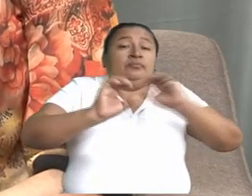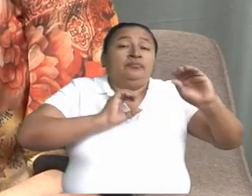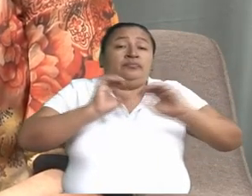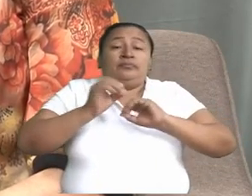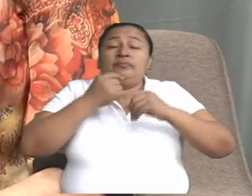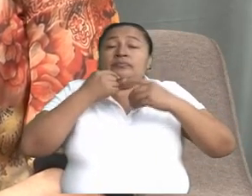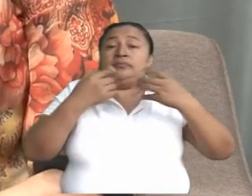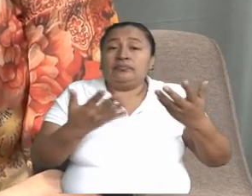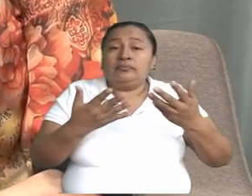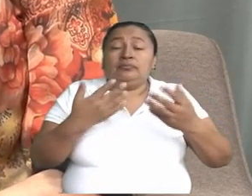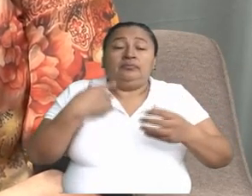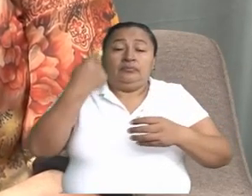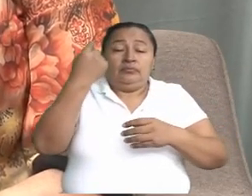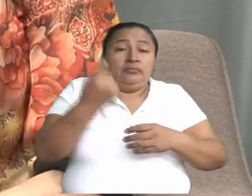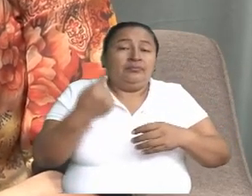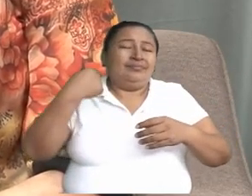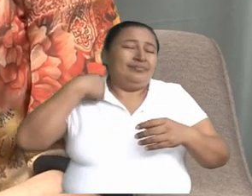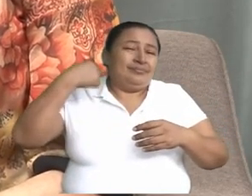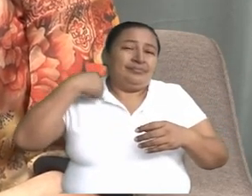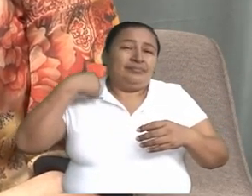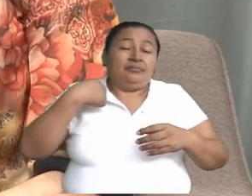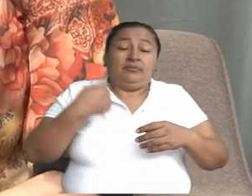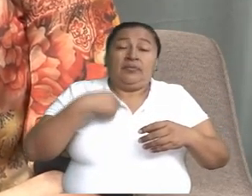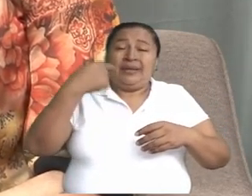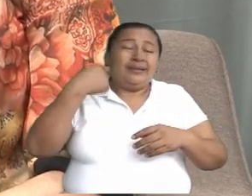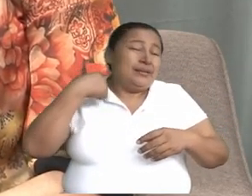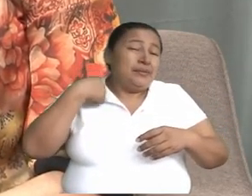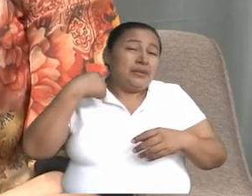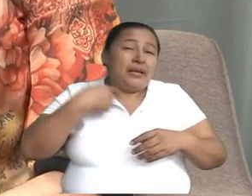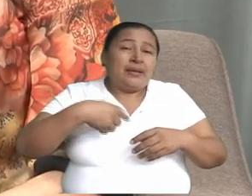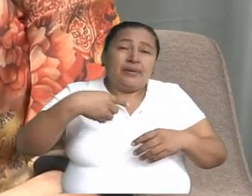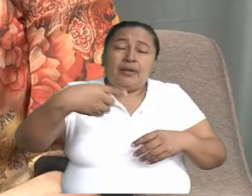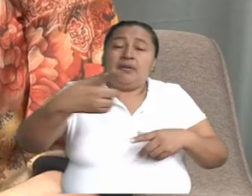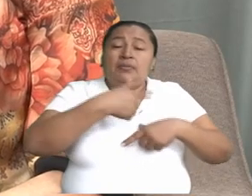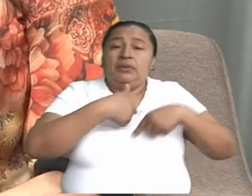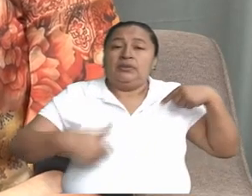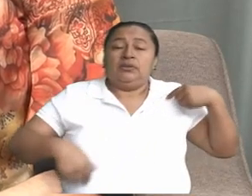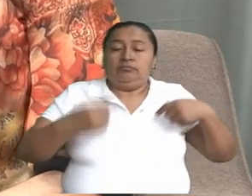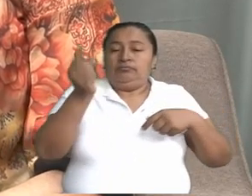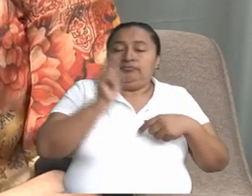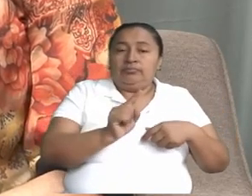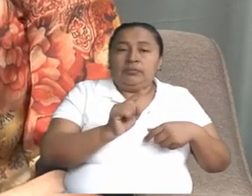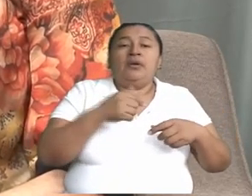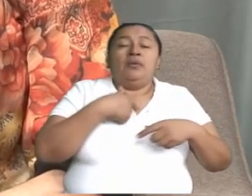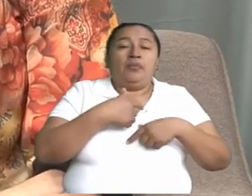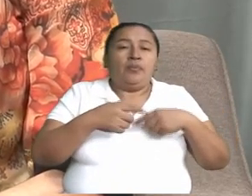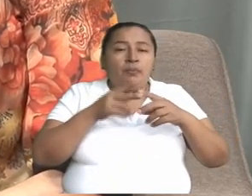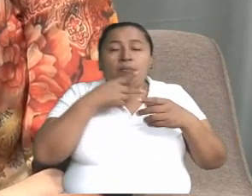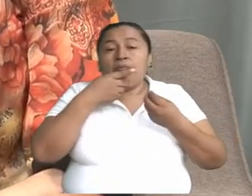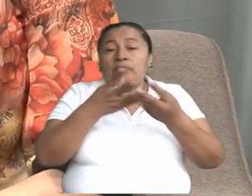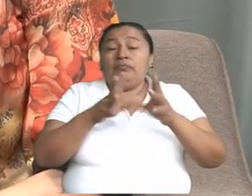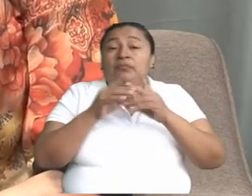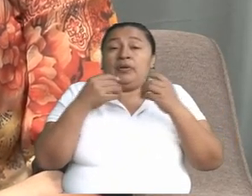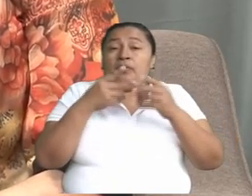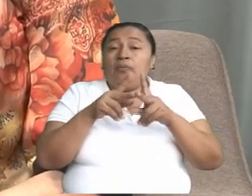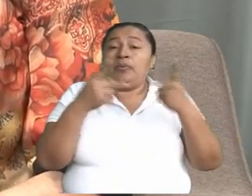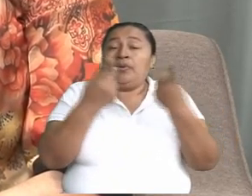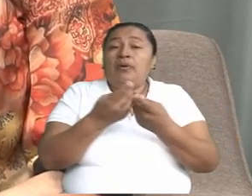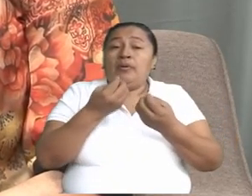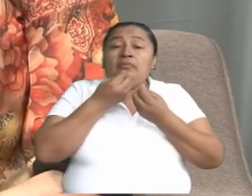eso la presencia diaria de nuestro presidente, para que el pueblo de México esté informado y que no sea